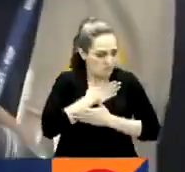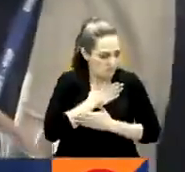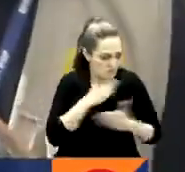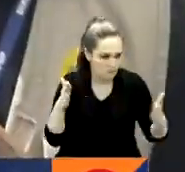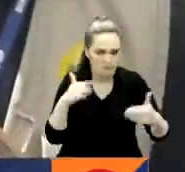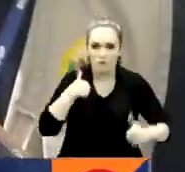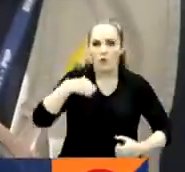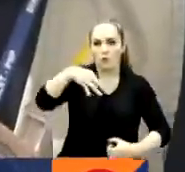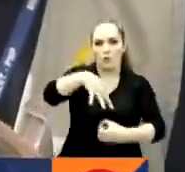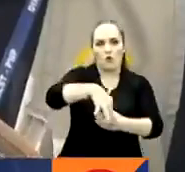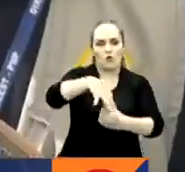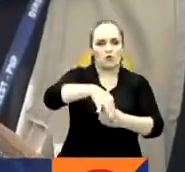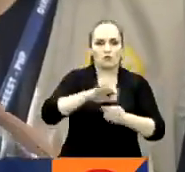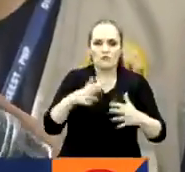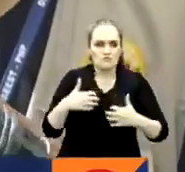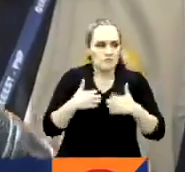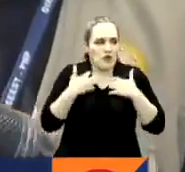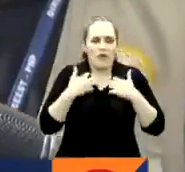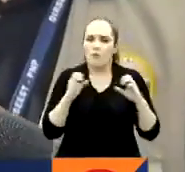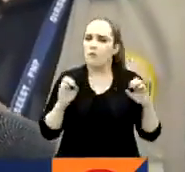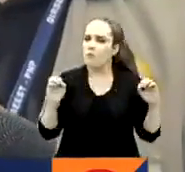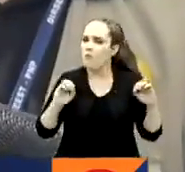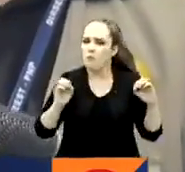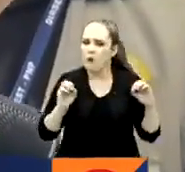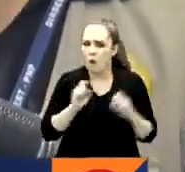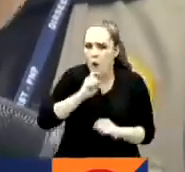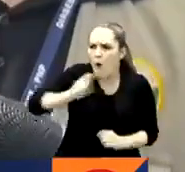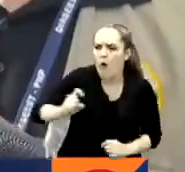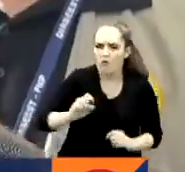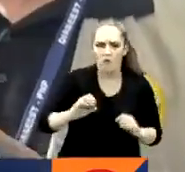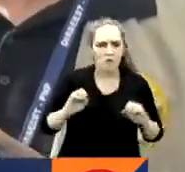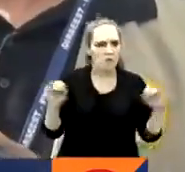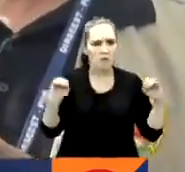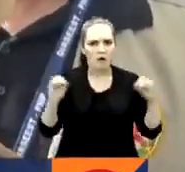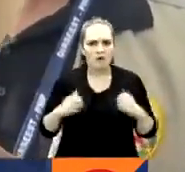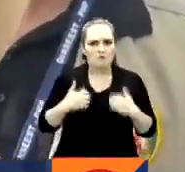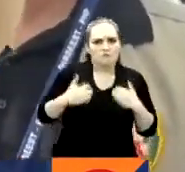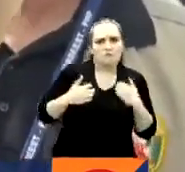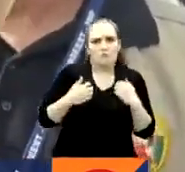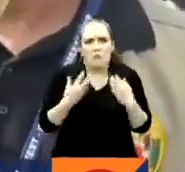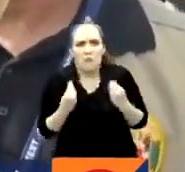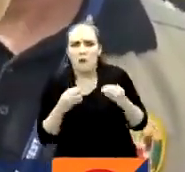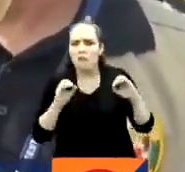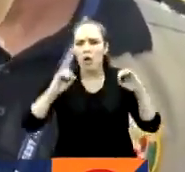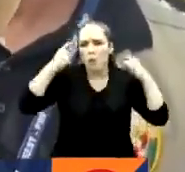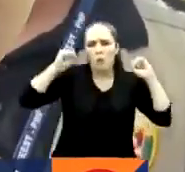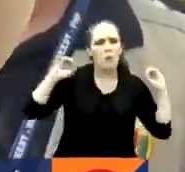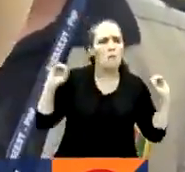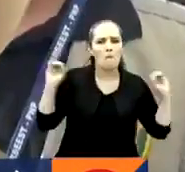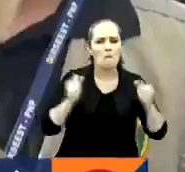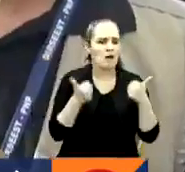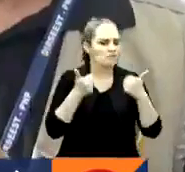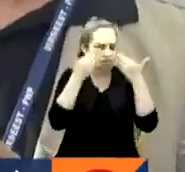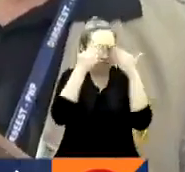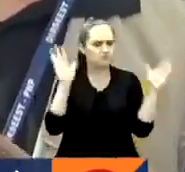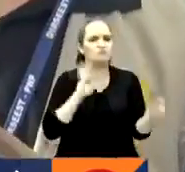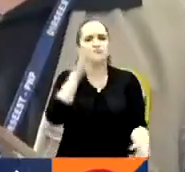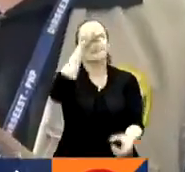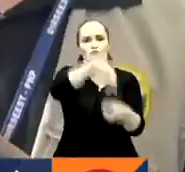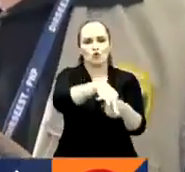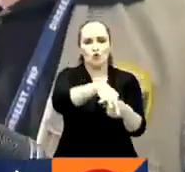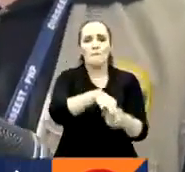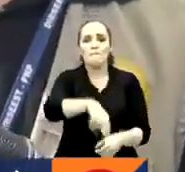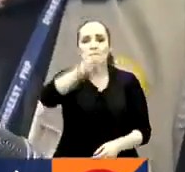abiertamente, sin miedo, sin odio, sin temores y sin preocupaciones. Yo creo que en el Perú